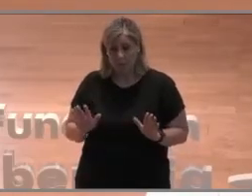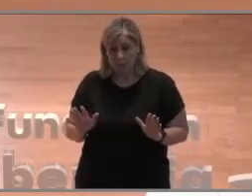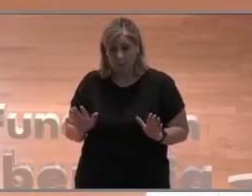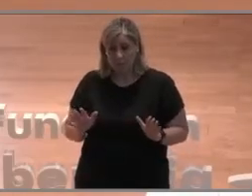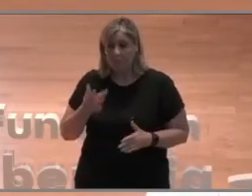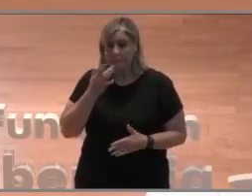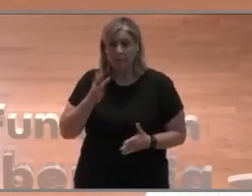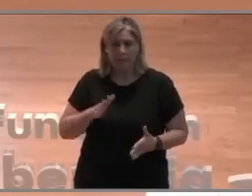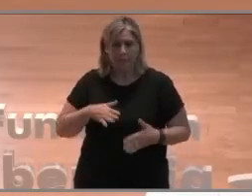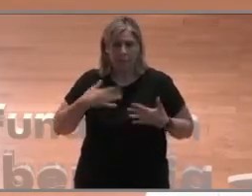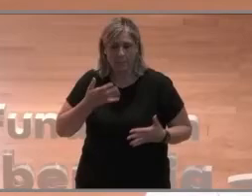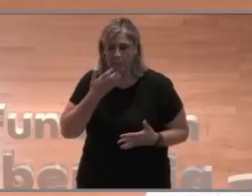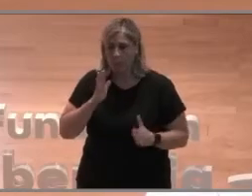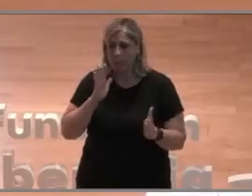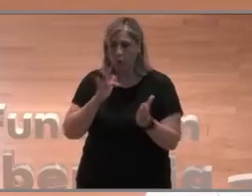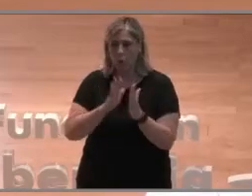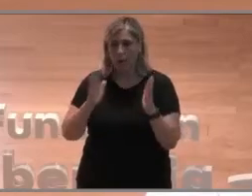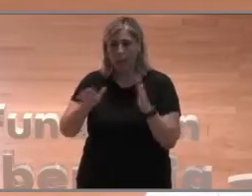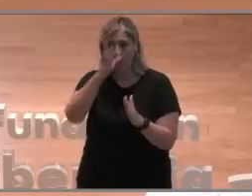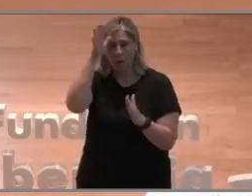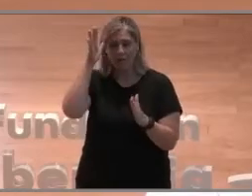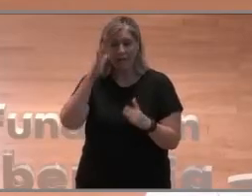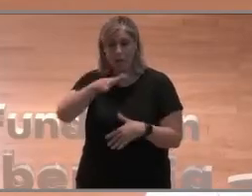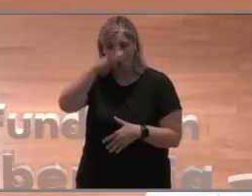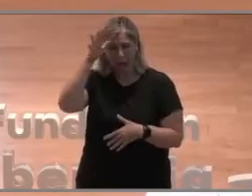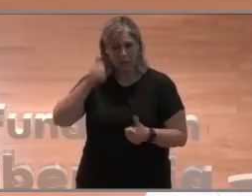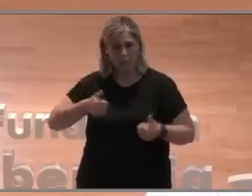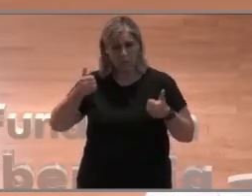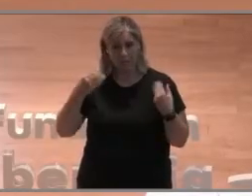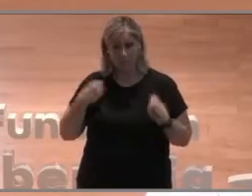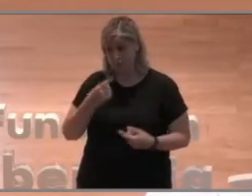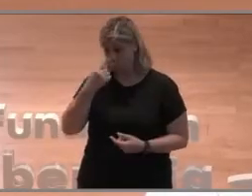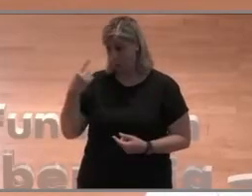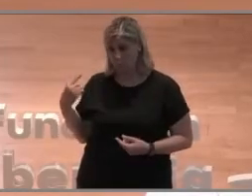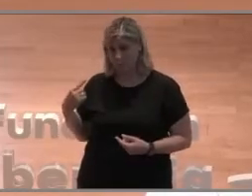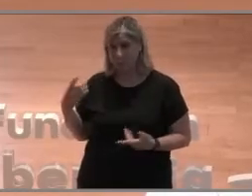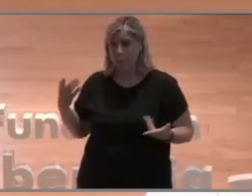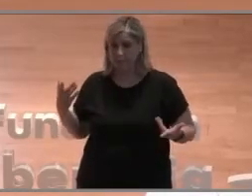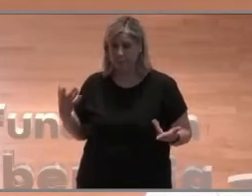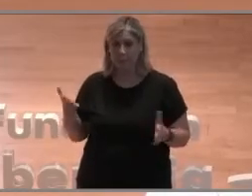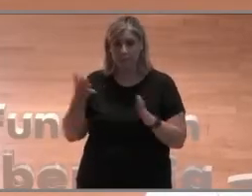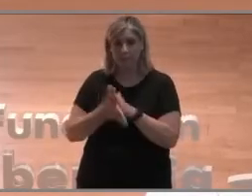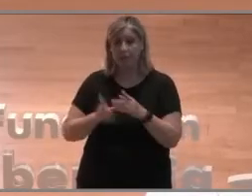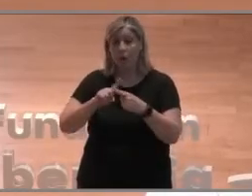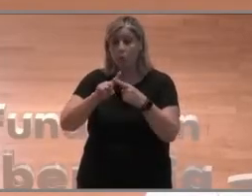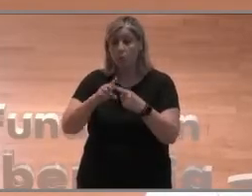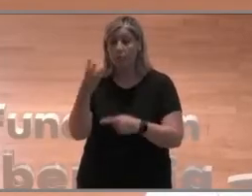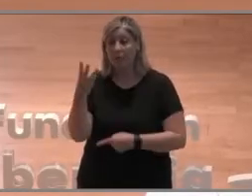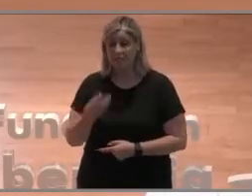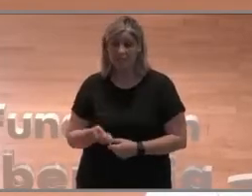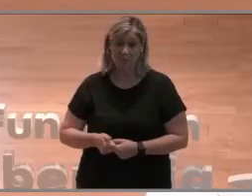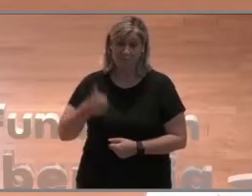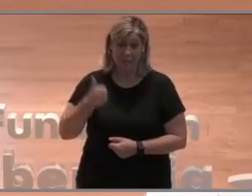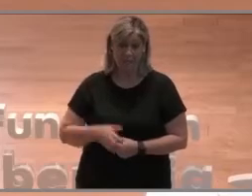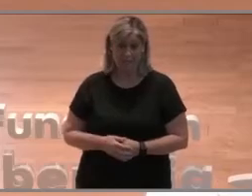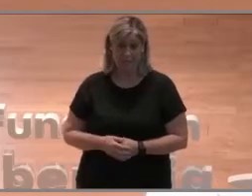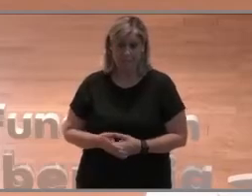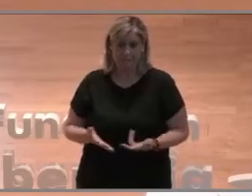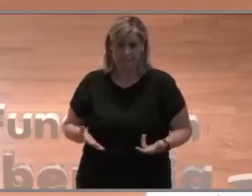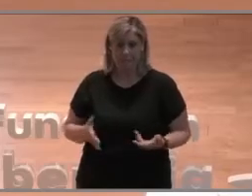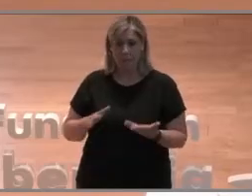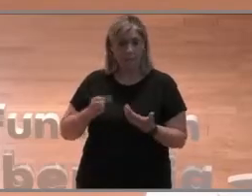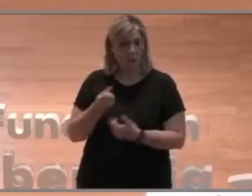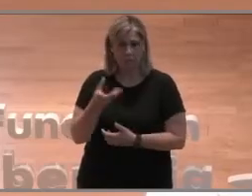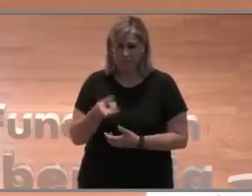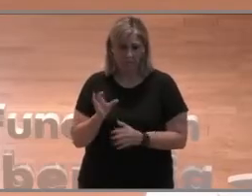Si de pronto tenemos un verano excepcionalmente más cálido como el 2022, pues bueno, se multiplica por 3 y pico. Pero son las